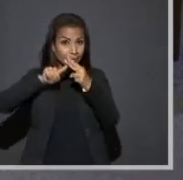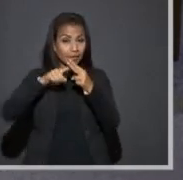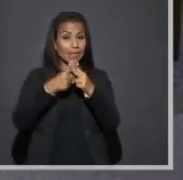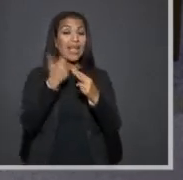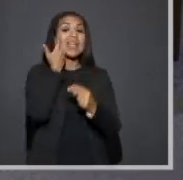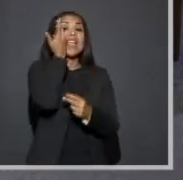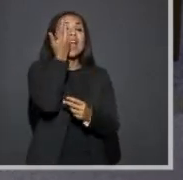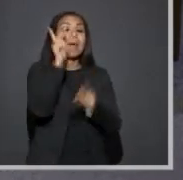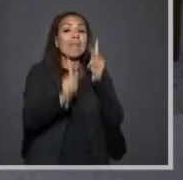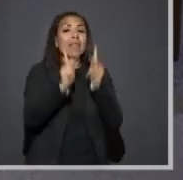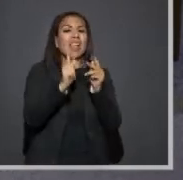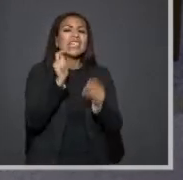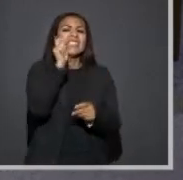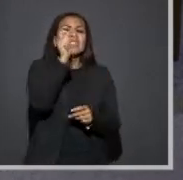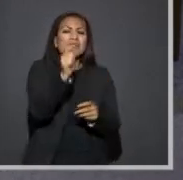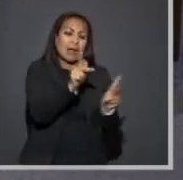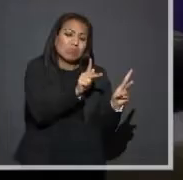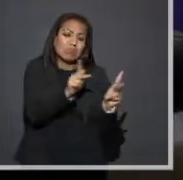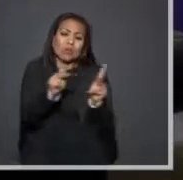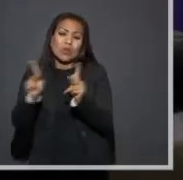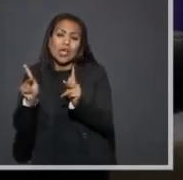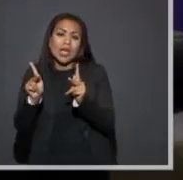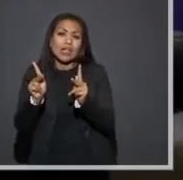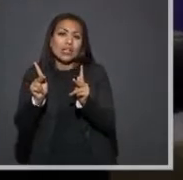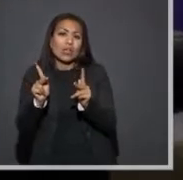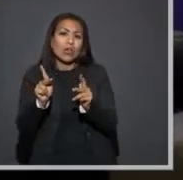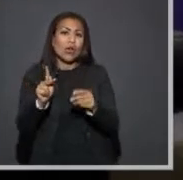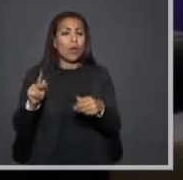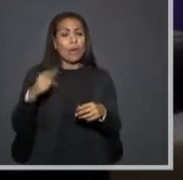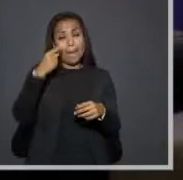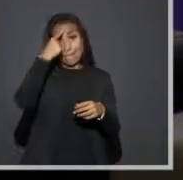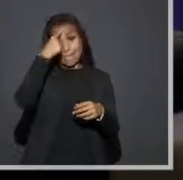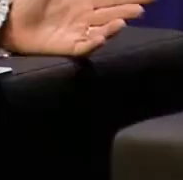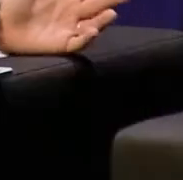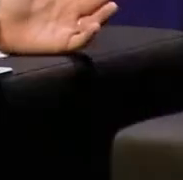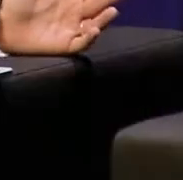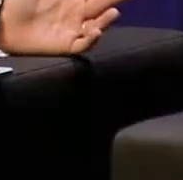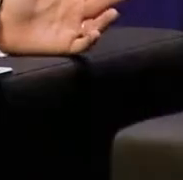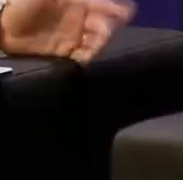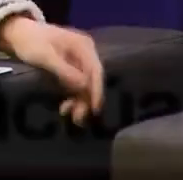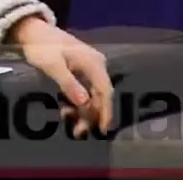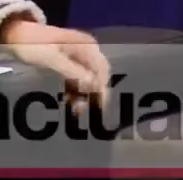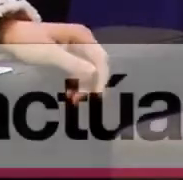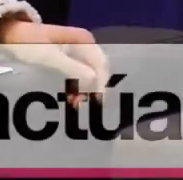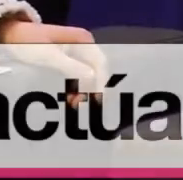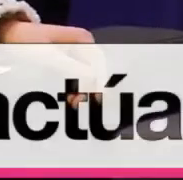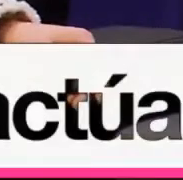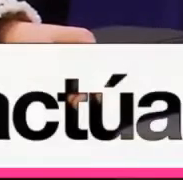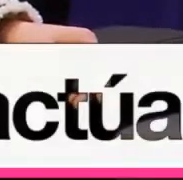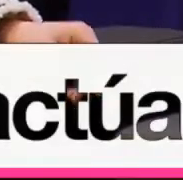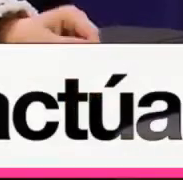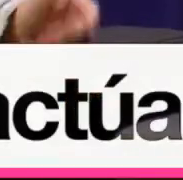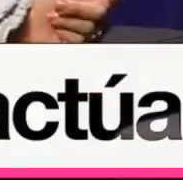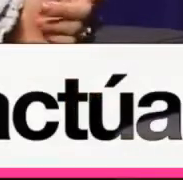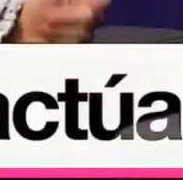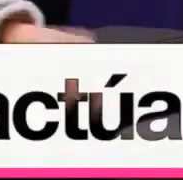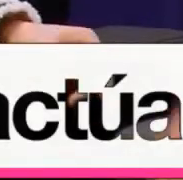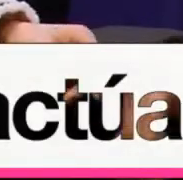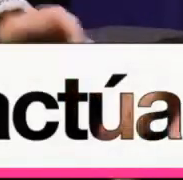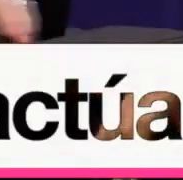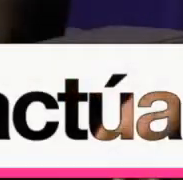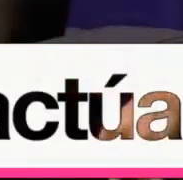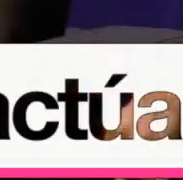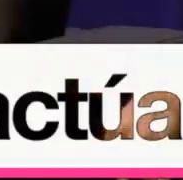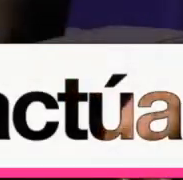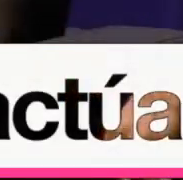es que nos platique sobre su proyecto de Nación. Entonces tendremos 10 minutos para que le comunique a los estudiantes cuál es su